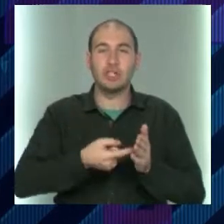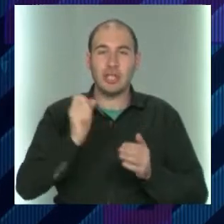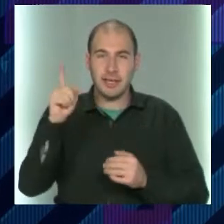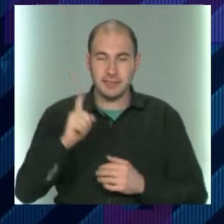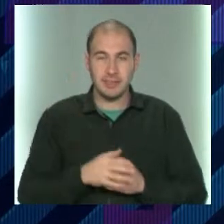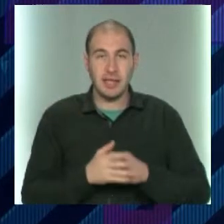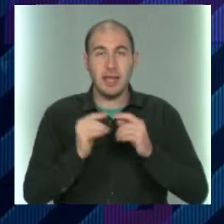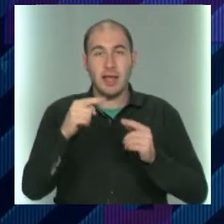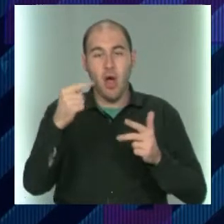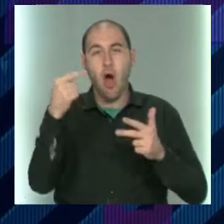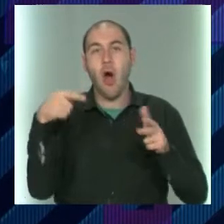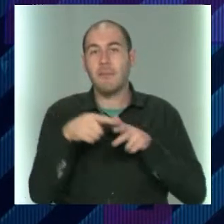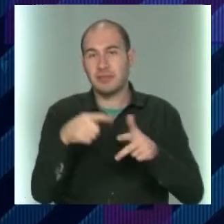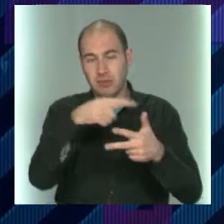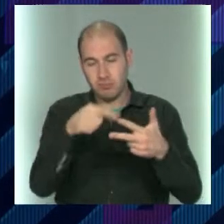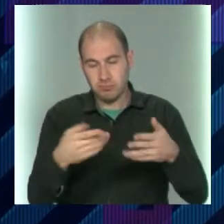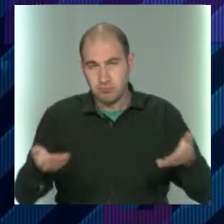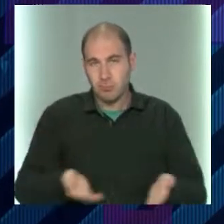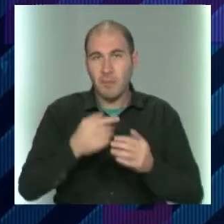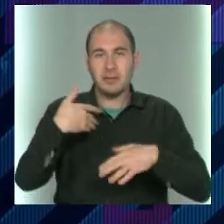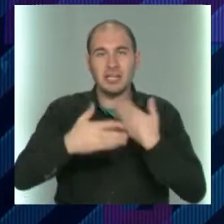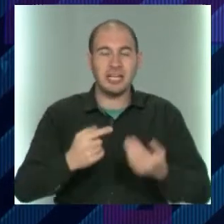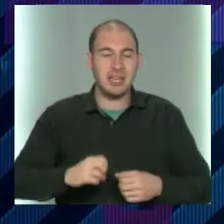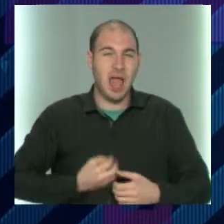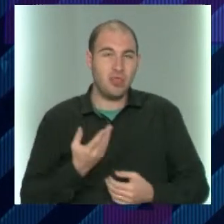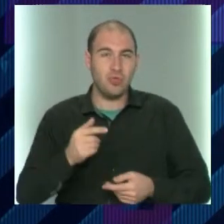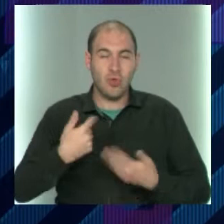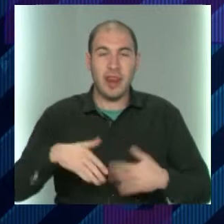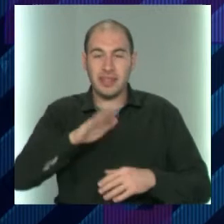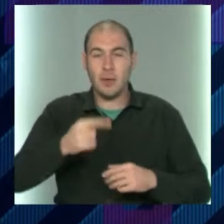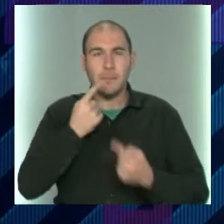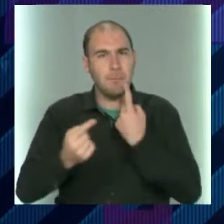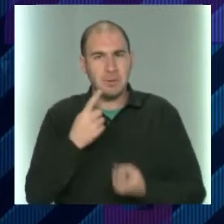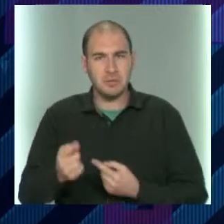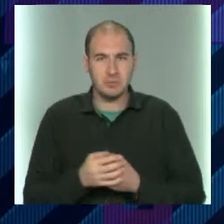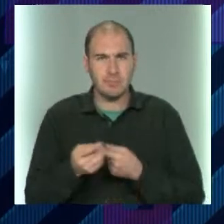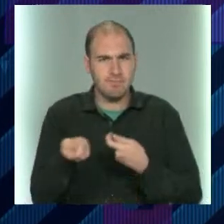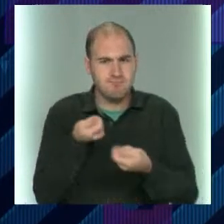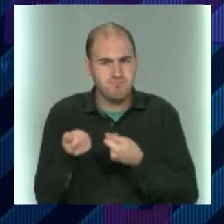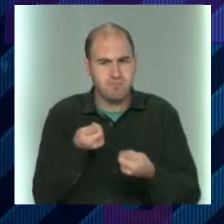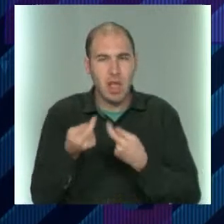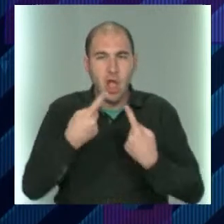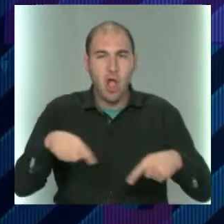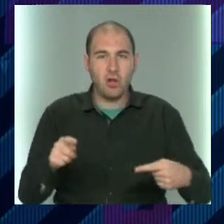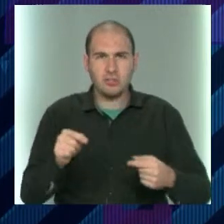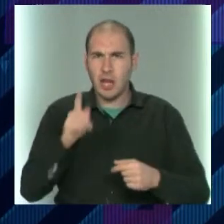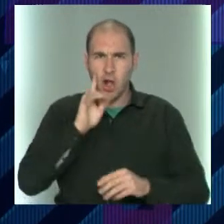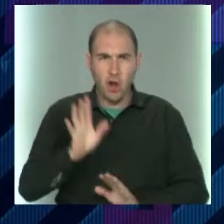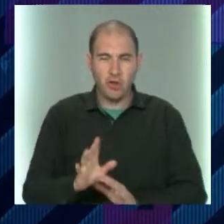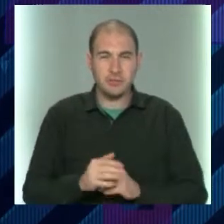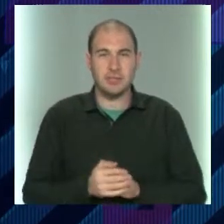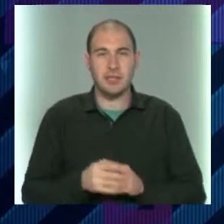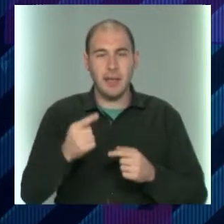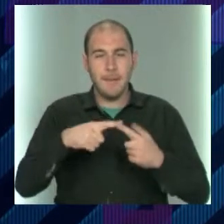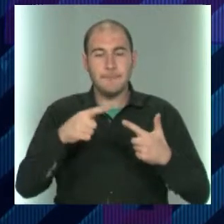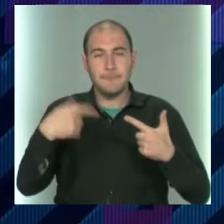Aires y entre sus objetivos se busca promover el talento natural de los niños para hacer preguntas y manipular objetos que desconocen,